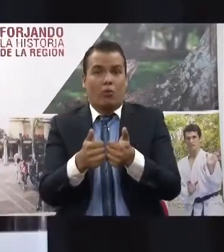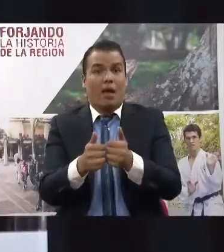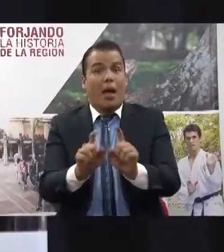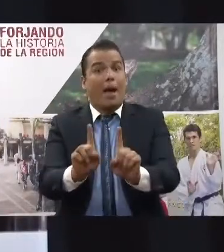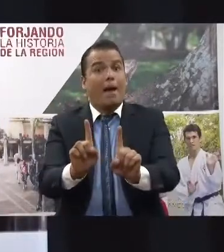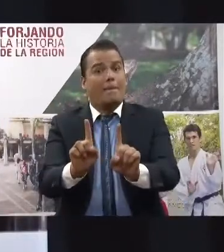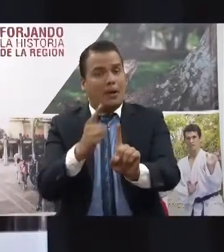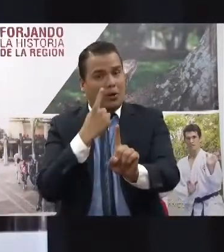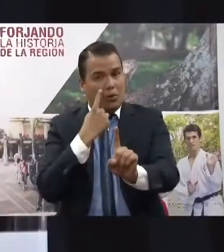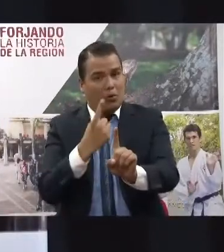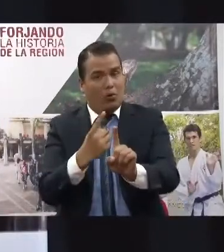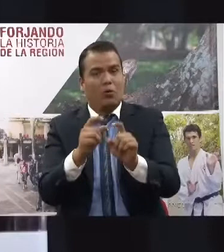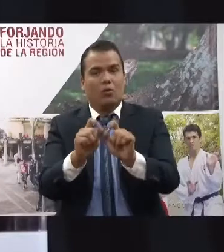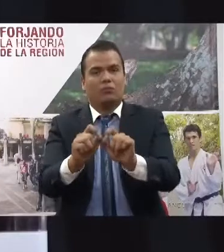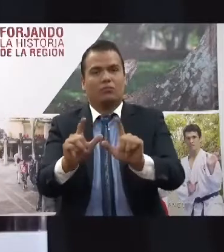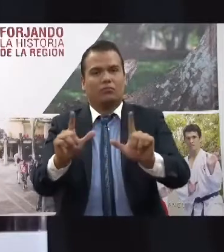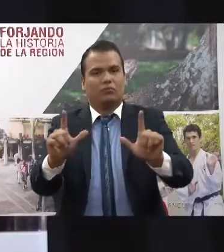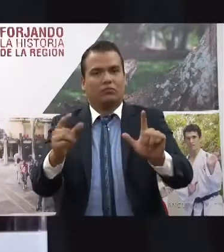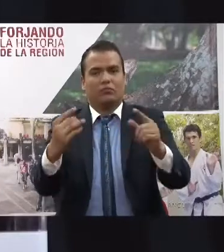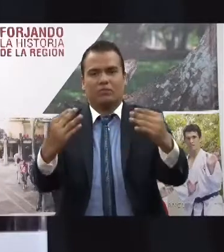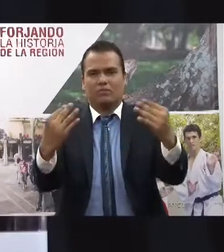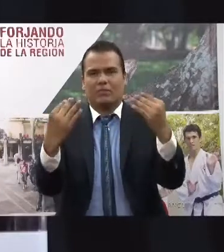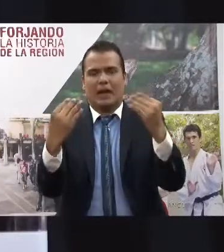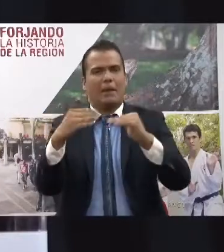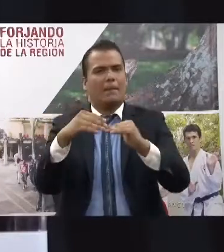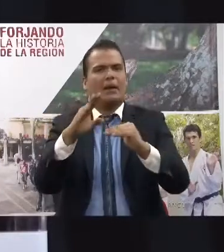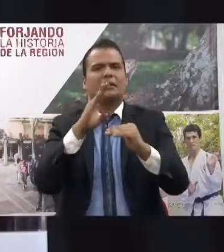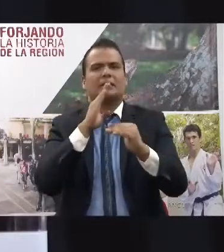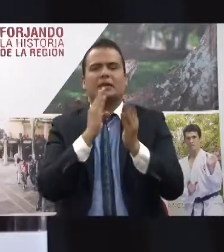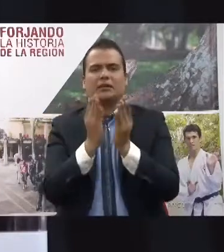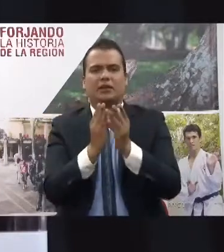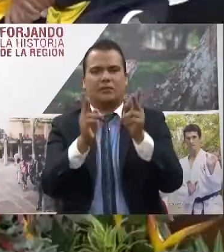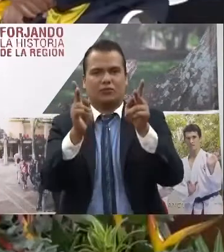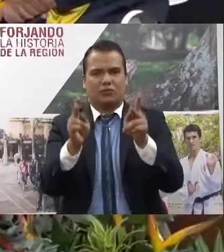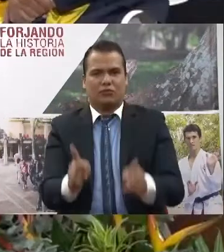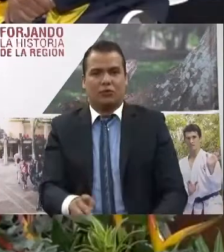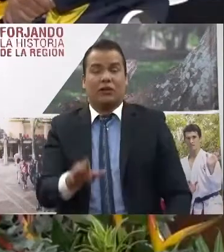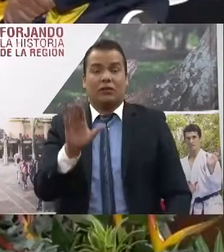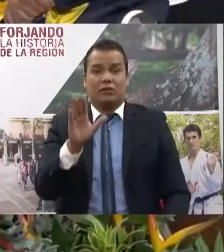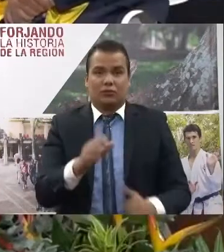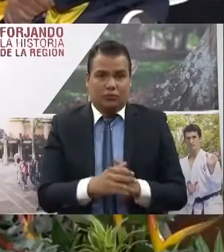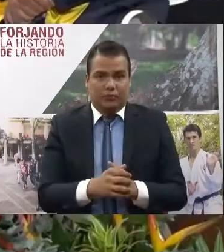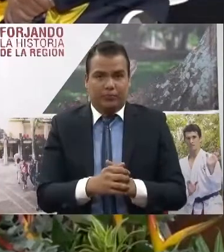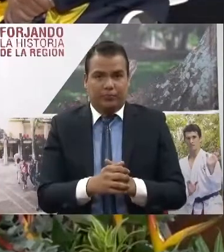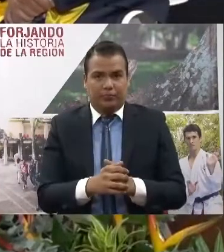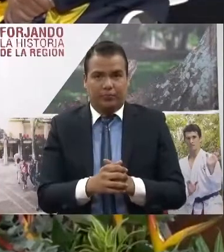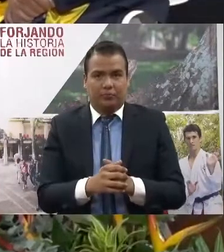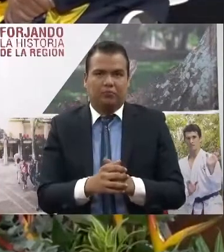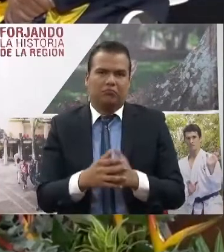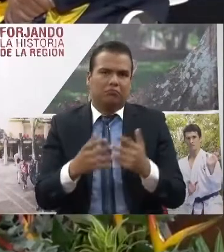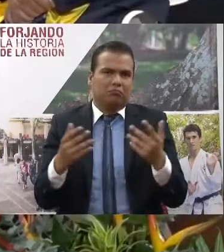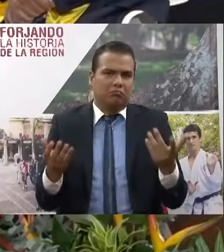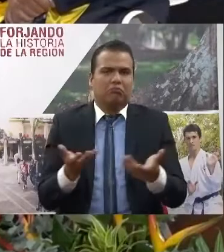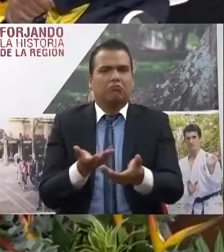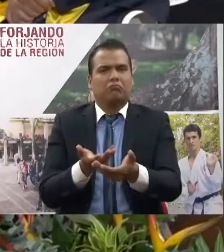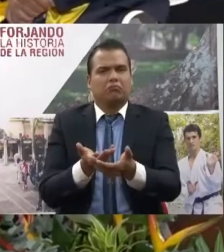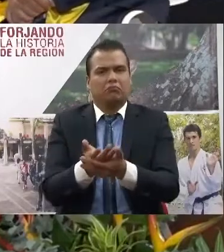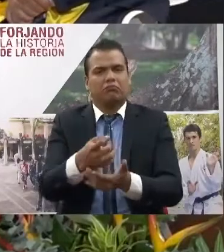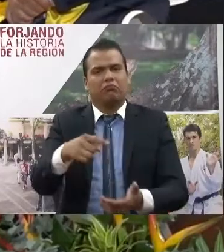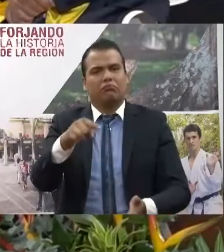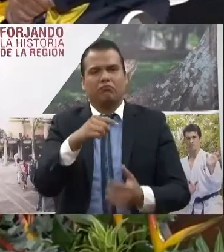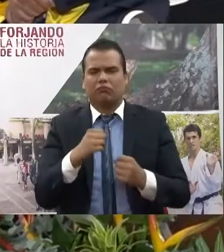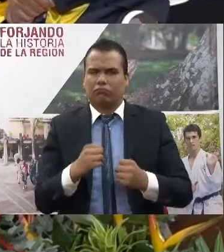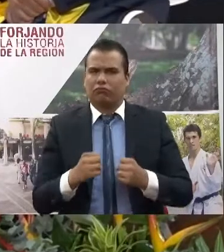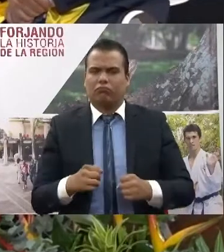cuenta que la pantalla es prioridad para los graduandos. Recomendamos, como siempre, tener una